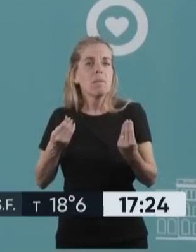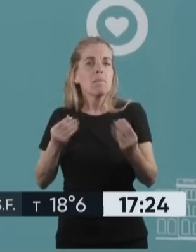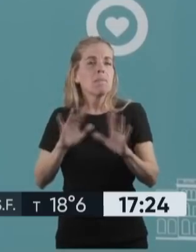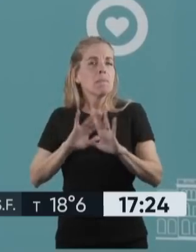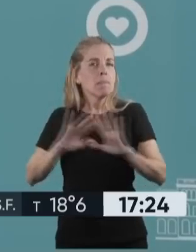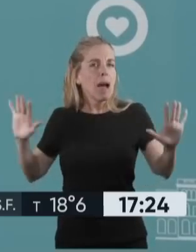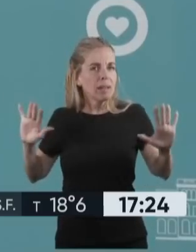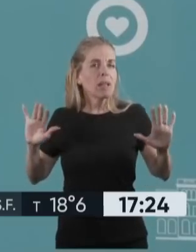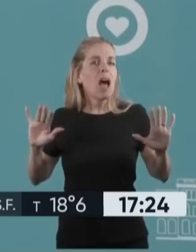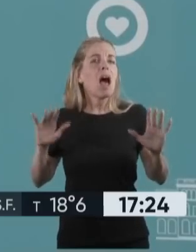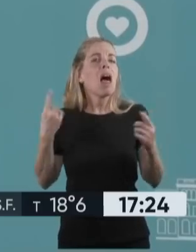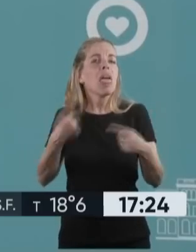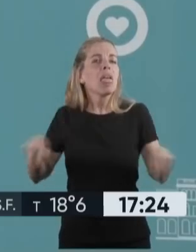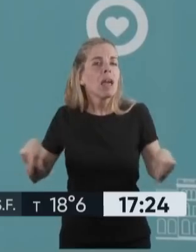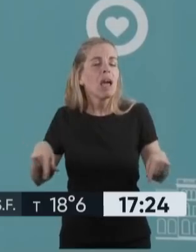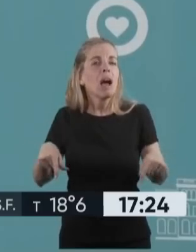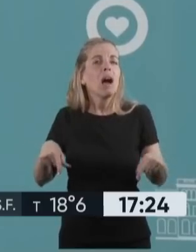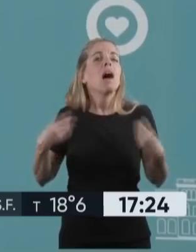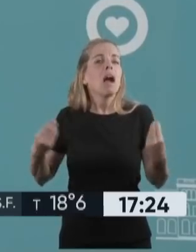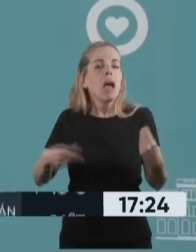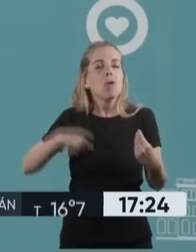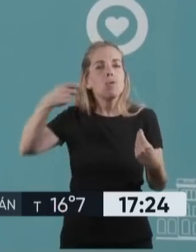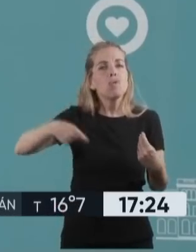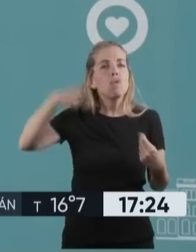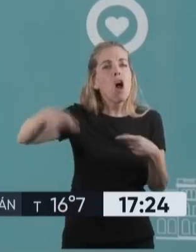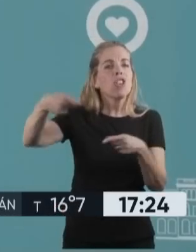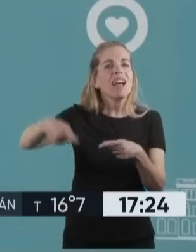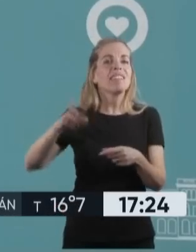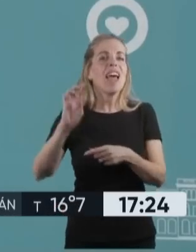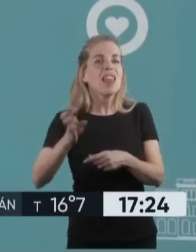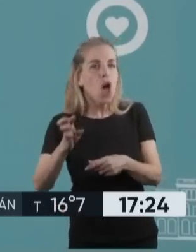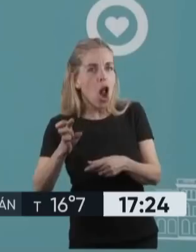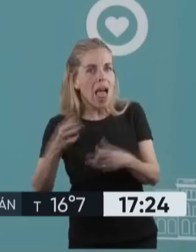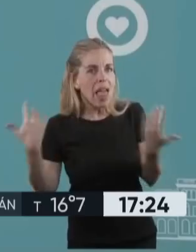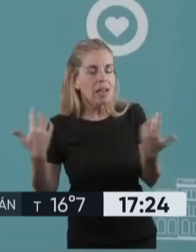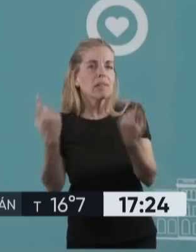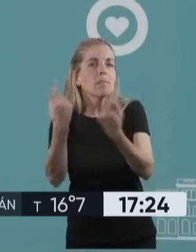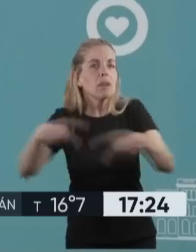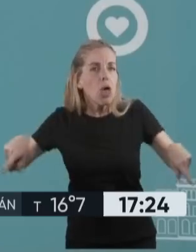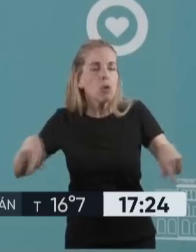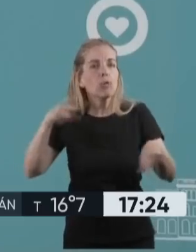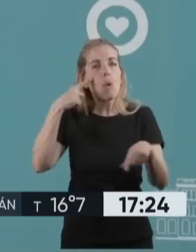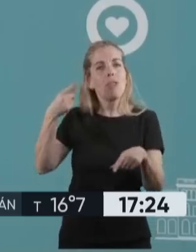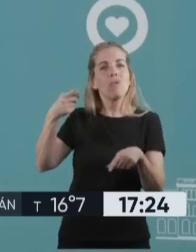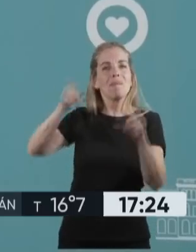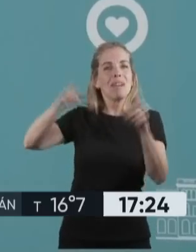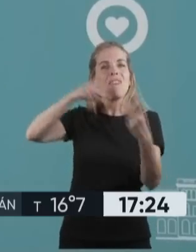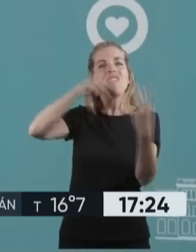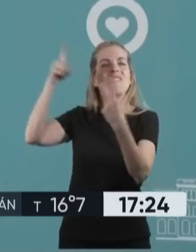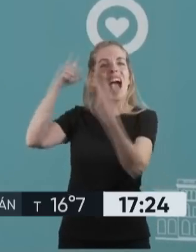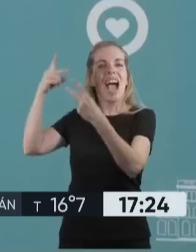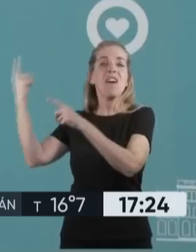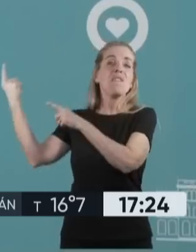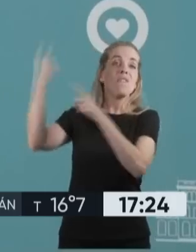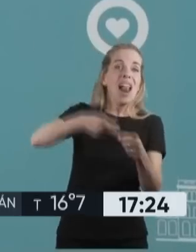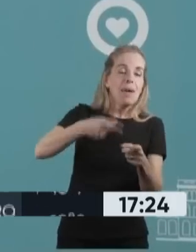a funcionar más las cuotas en dólares en los productos del free shop. Esto habla claramente de cuáles